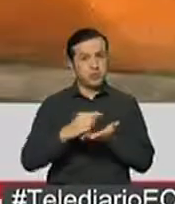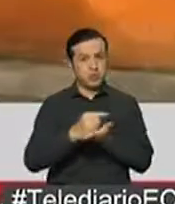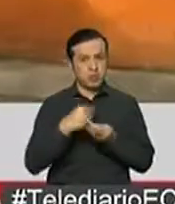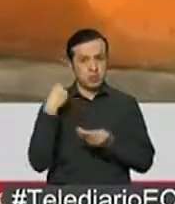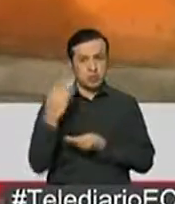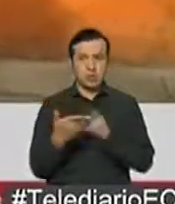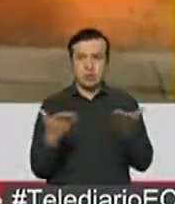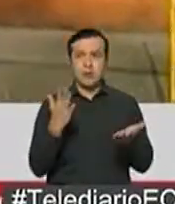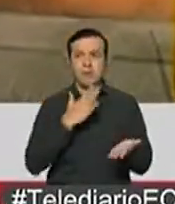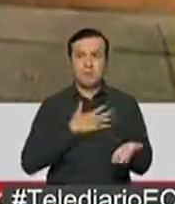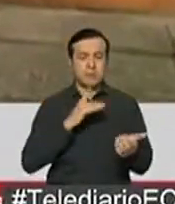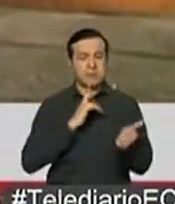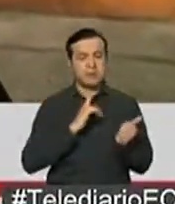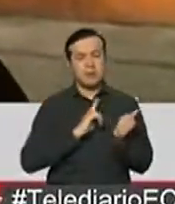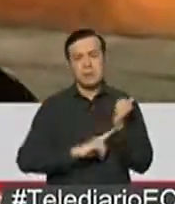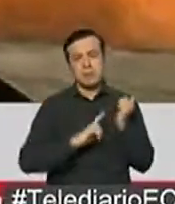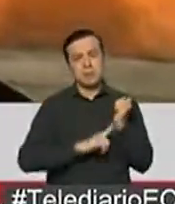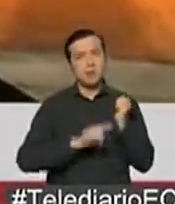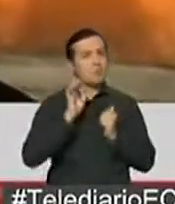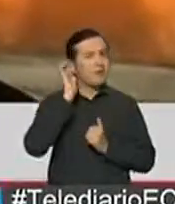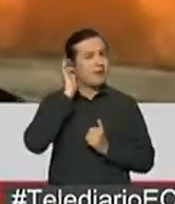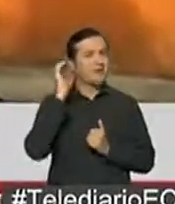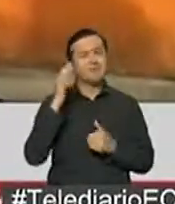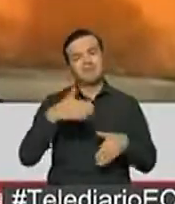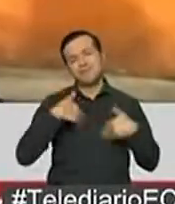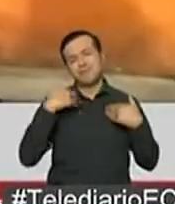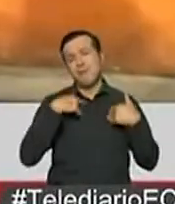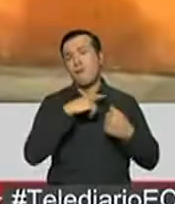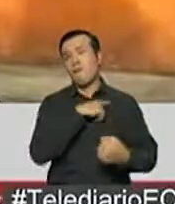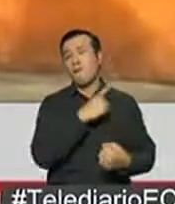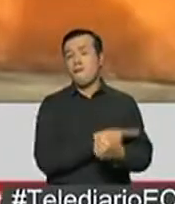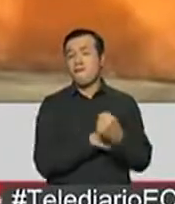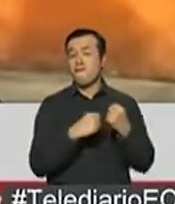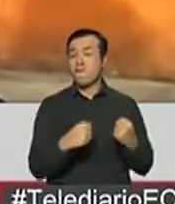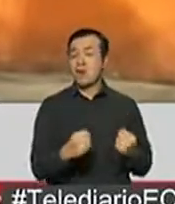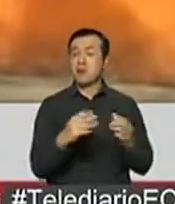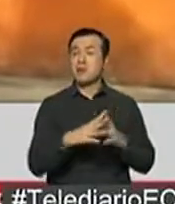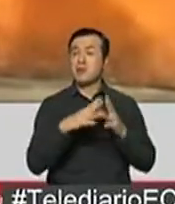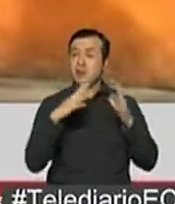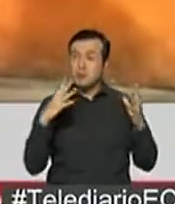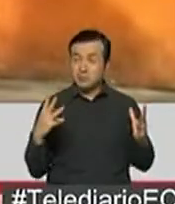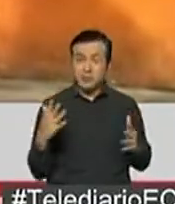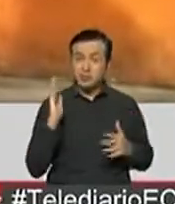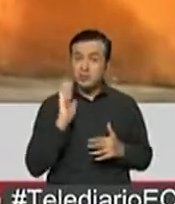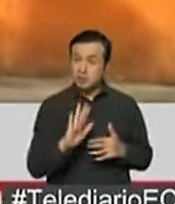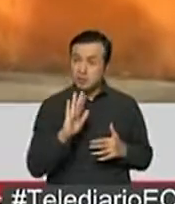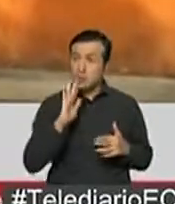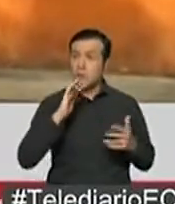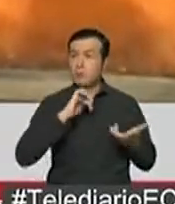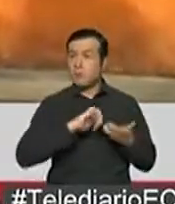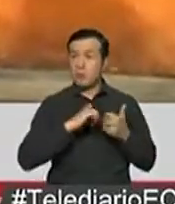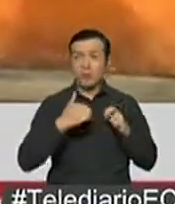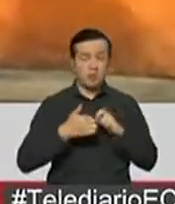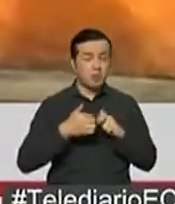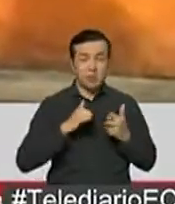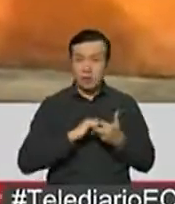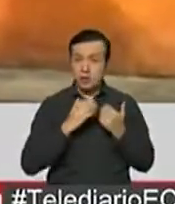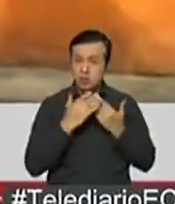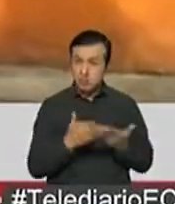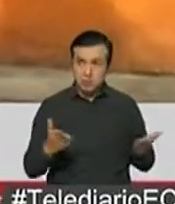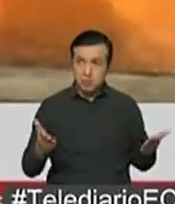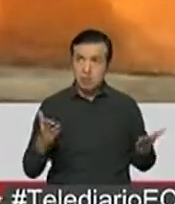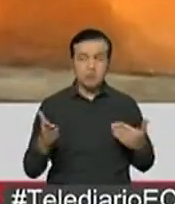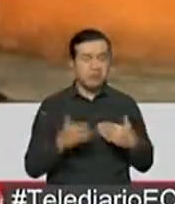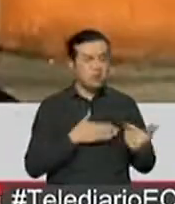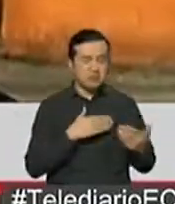mi hermana era la mujer más feliz y fuerte más que todo ella tenía problemas ella dejaba